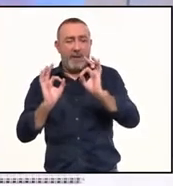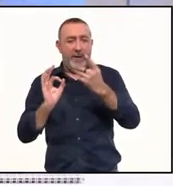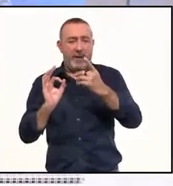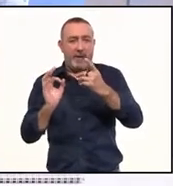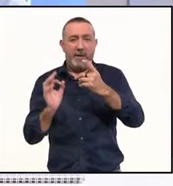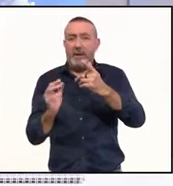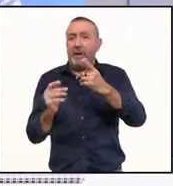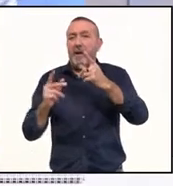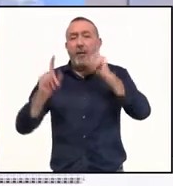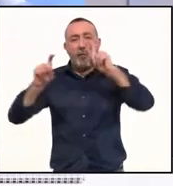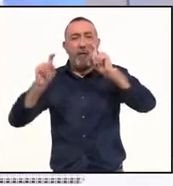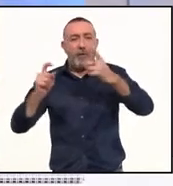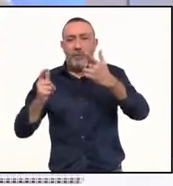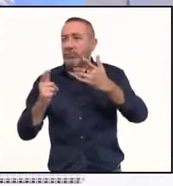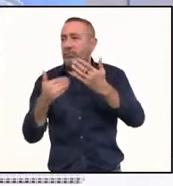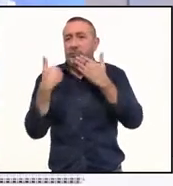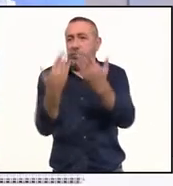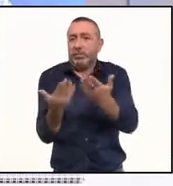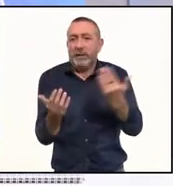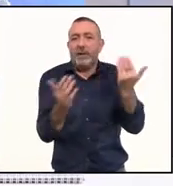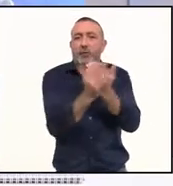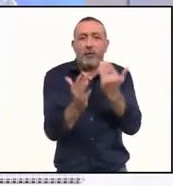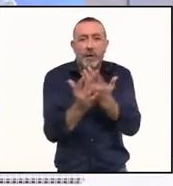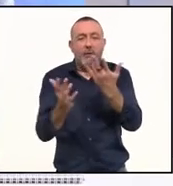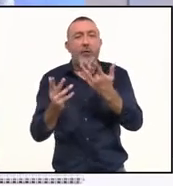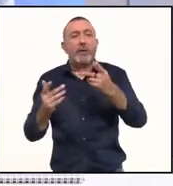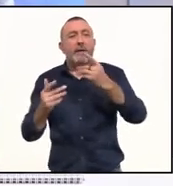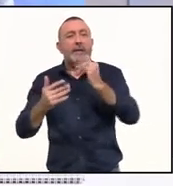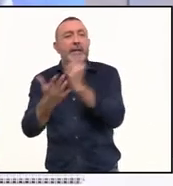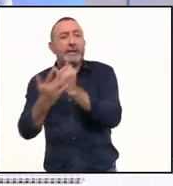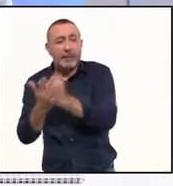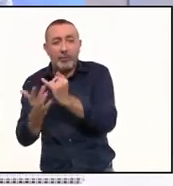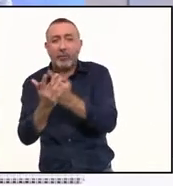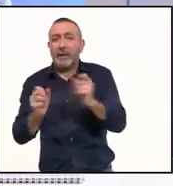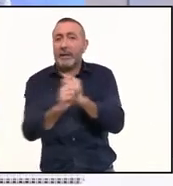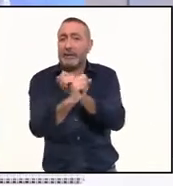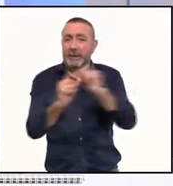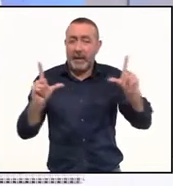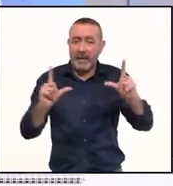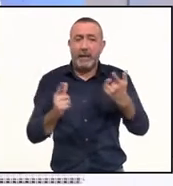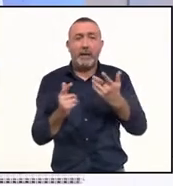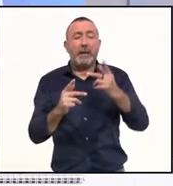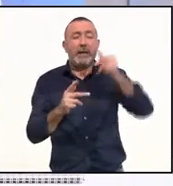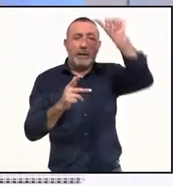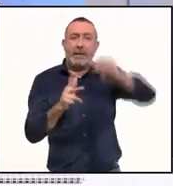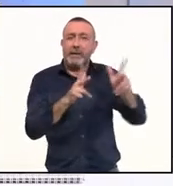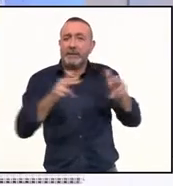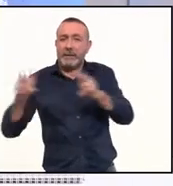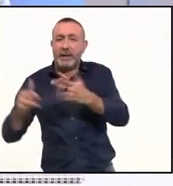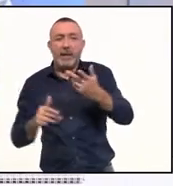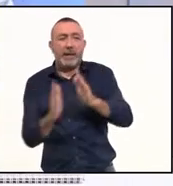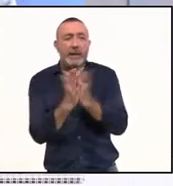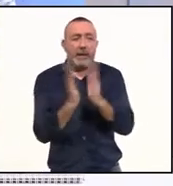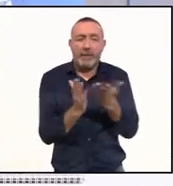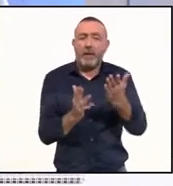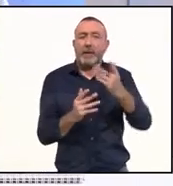hablamos de colegios e institutos de educación digamos reglada pero la tele las series los libros el texto